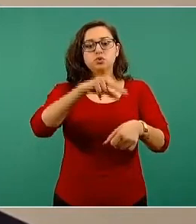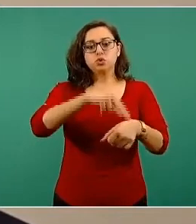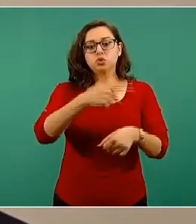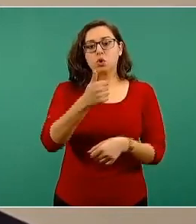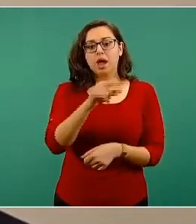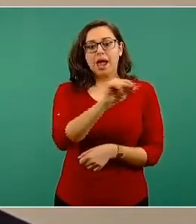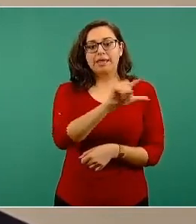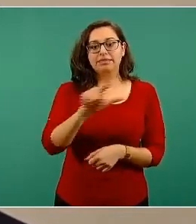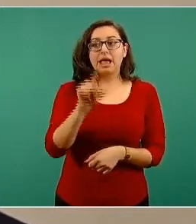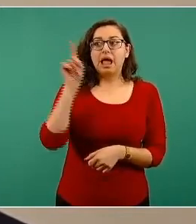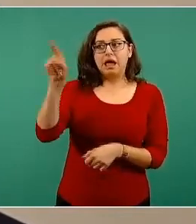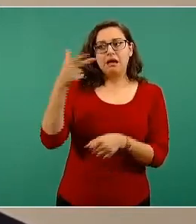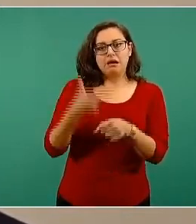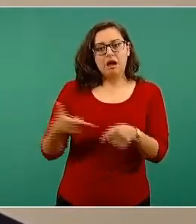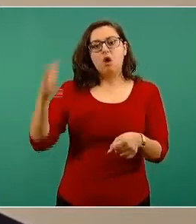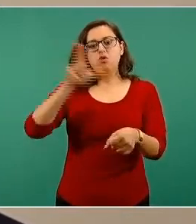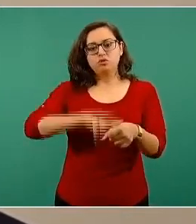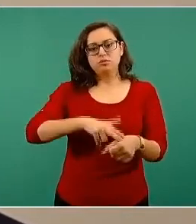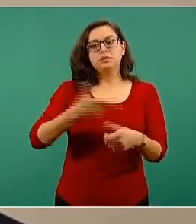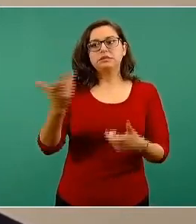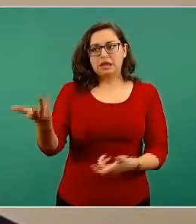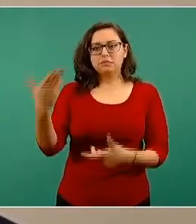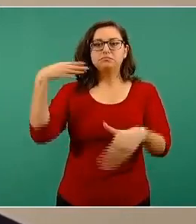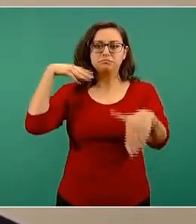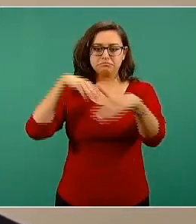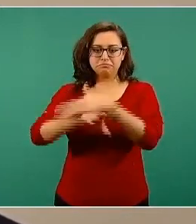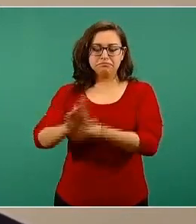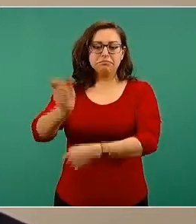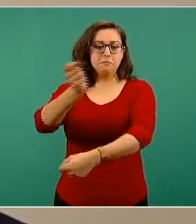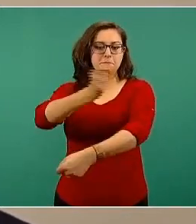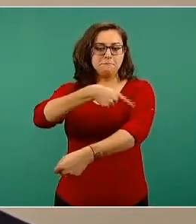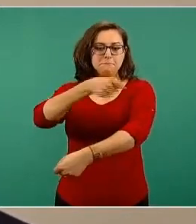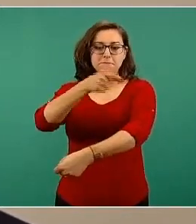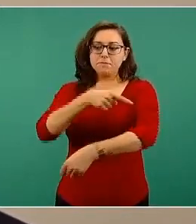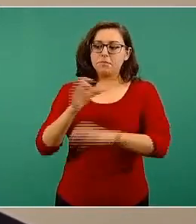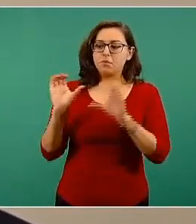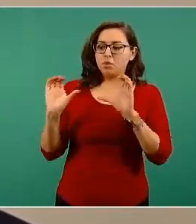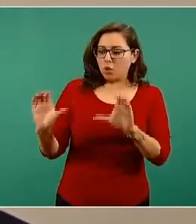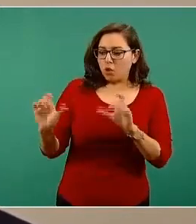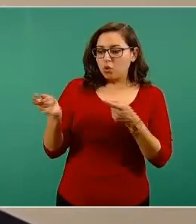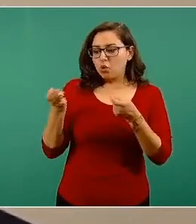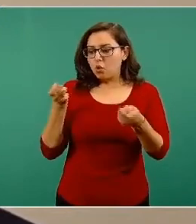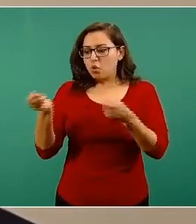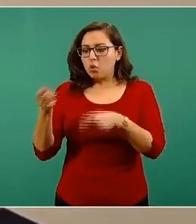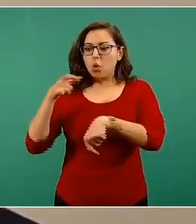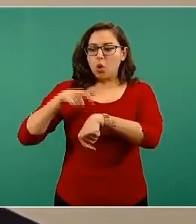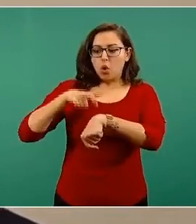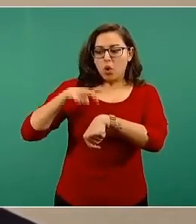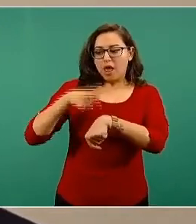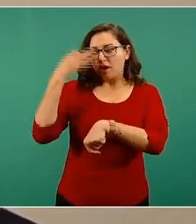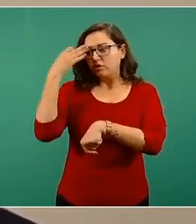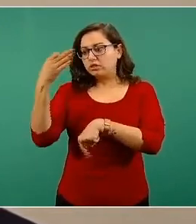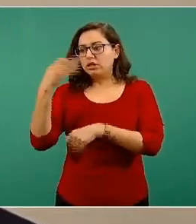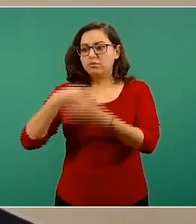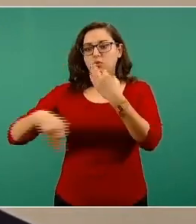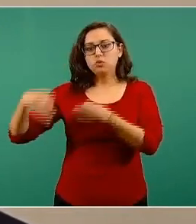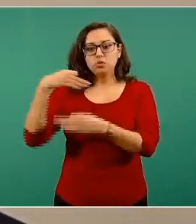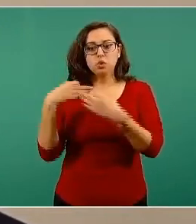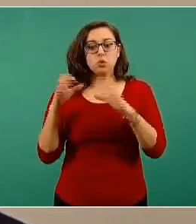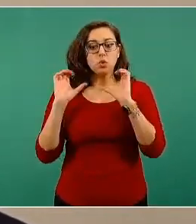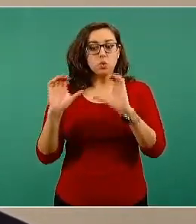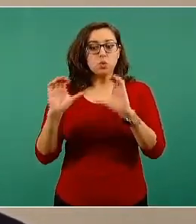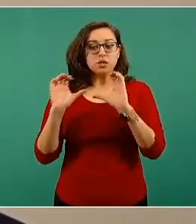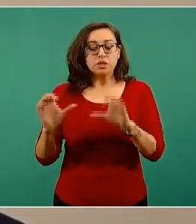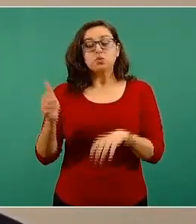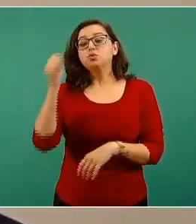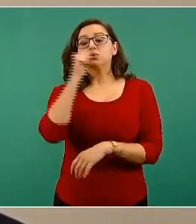control, obviamente no solo de la aplicación y del mecanismo de aplicación, sino también de la frecuencia, los horarios y las dosis que siempre deben